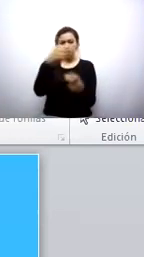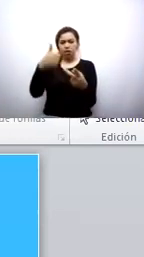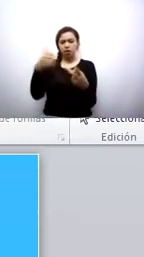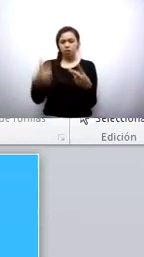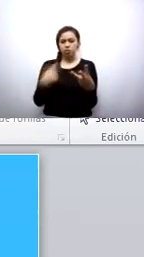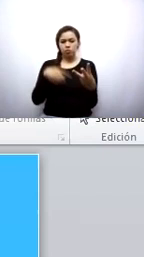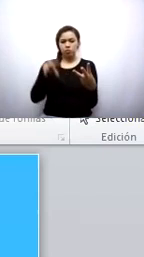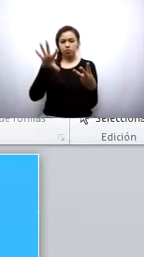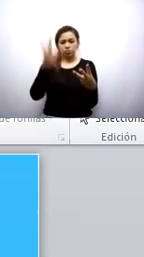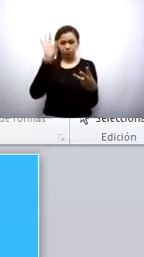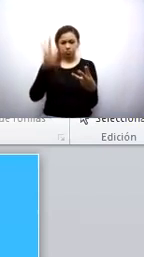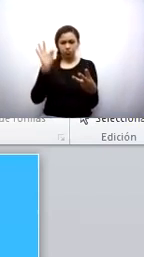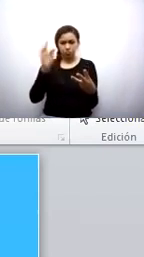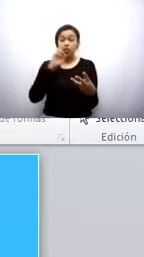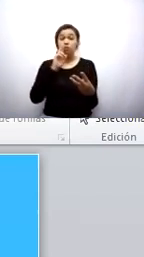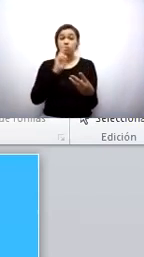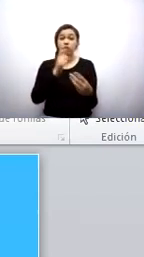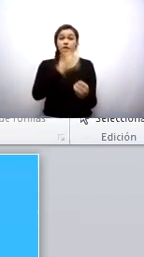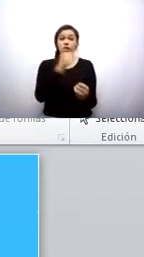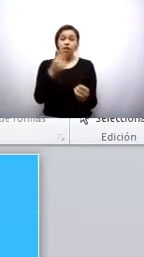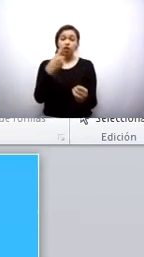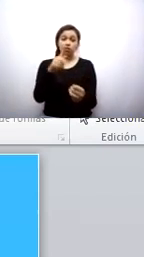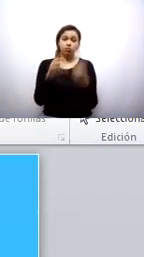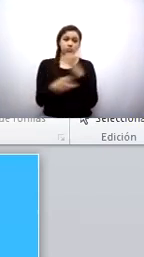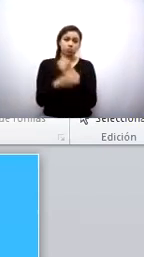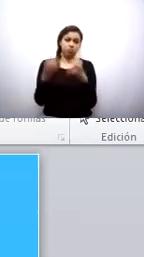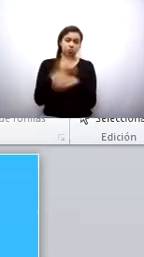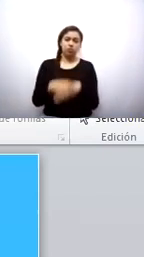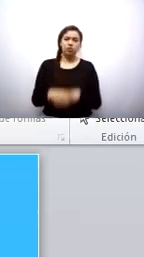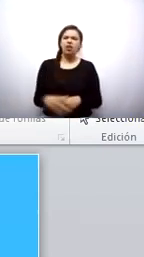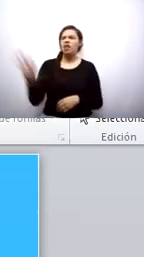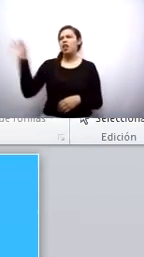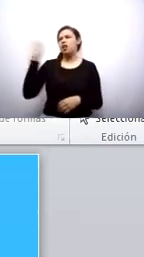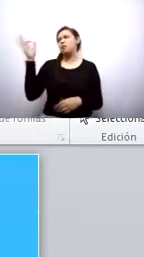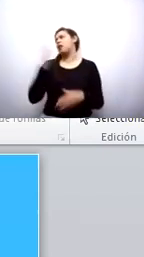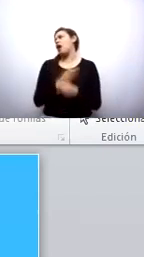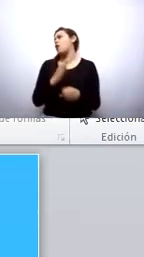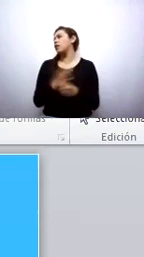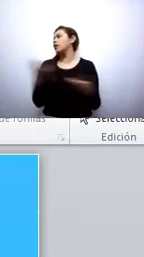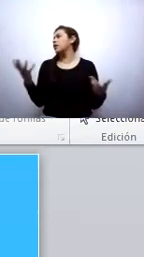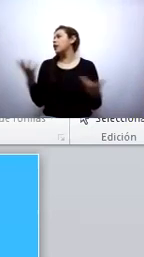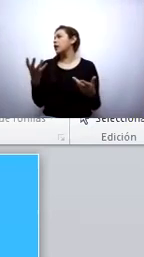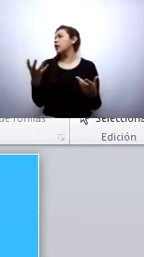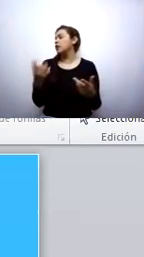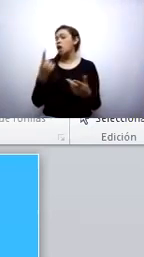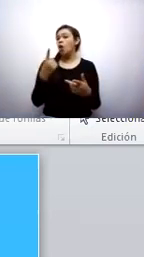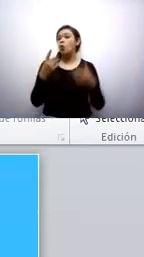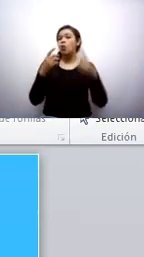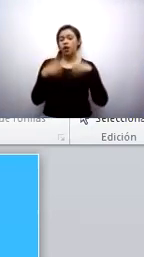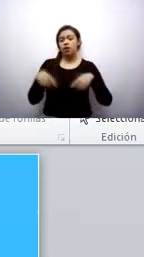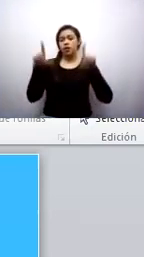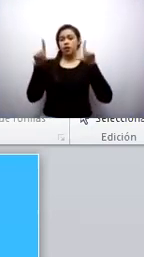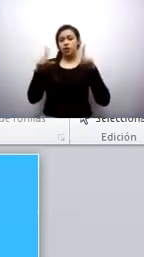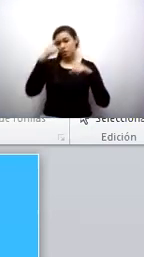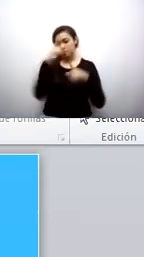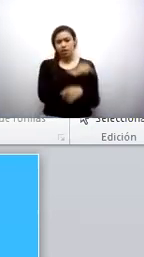y obtener lo mejor de cada una de ellas, ¿no? A lo mejor estamos ahorita implementando una sola plataforma para todo